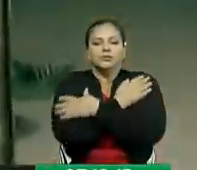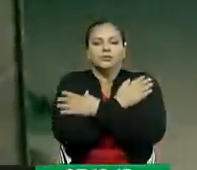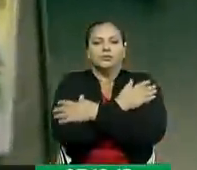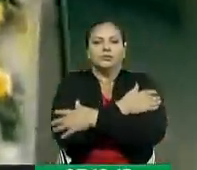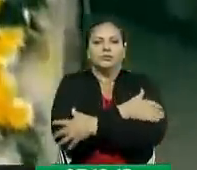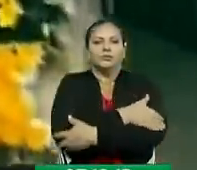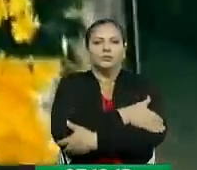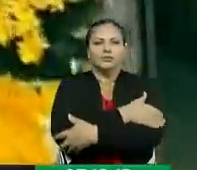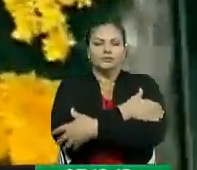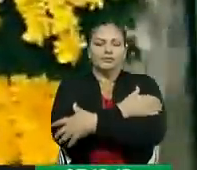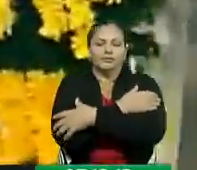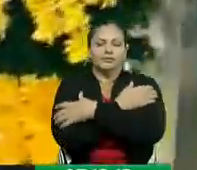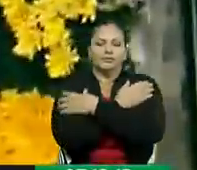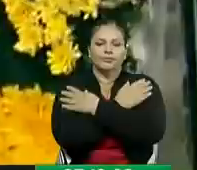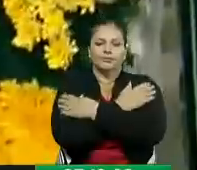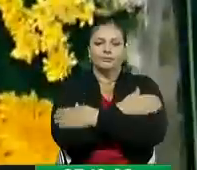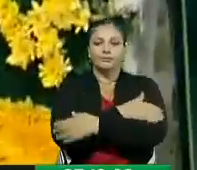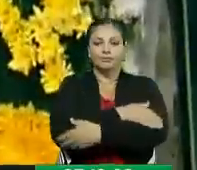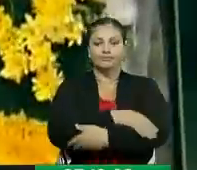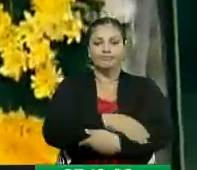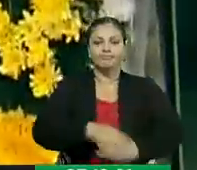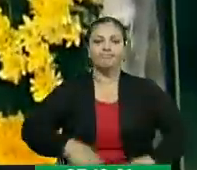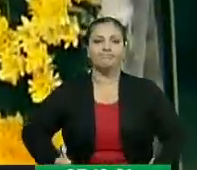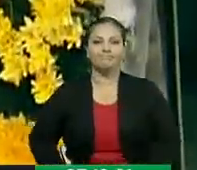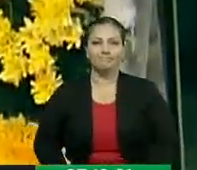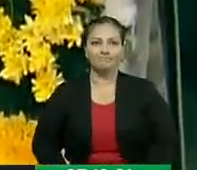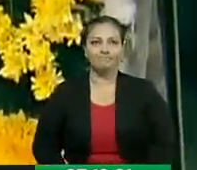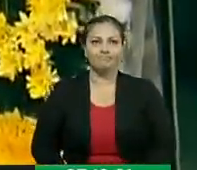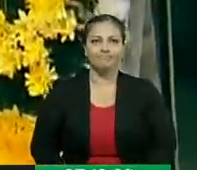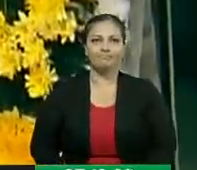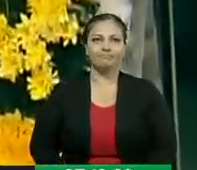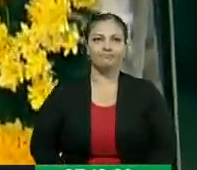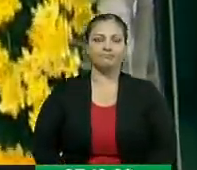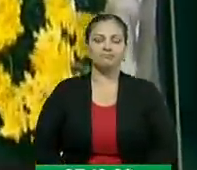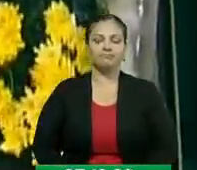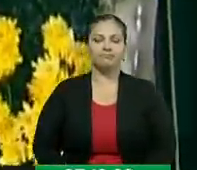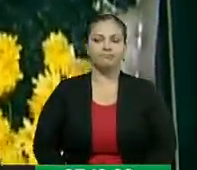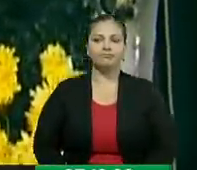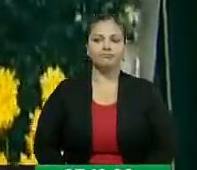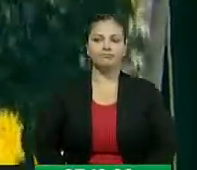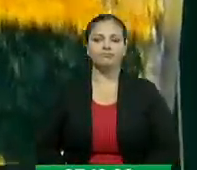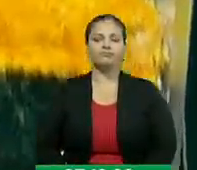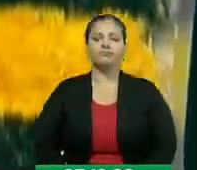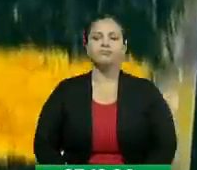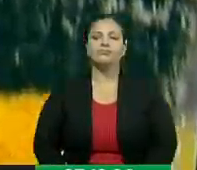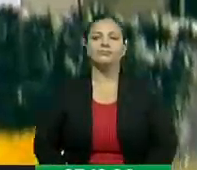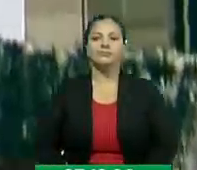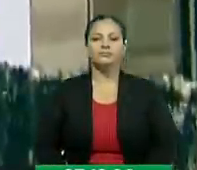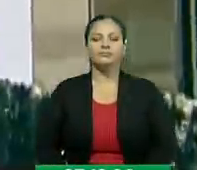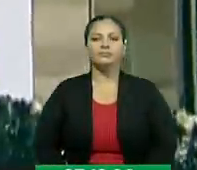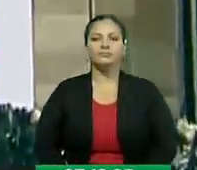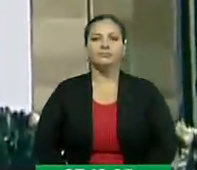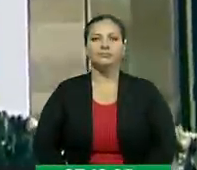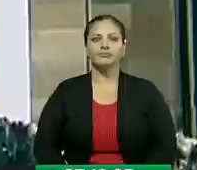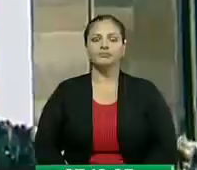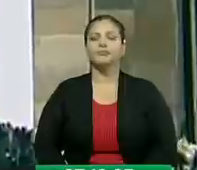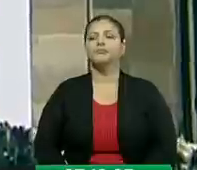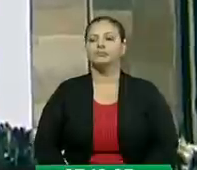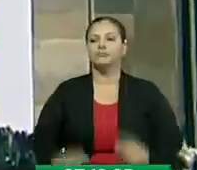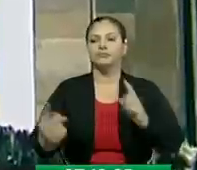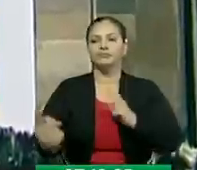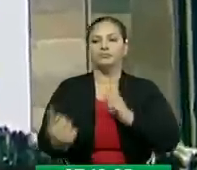está congelando prácticamente a quienes se encuentran presentes en este sector. Por acá la presencia de el padre de familia,